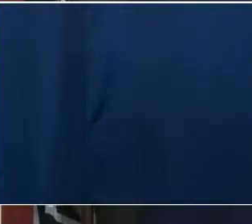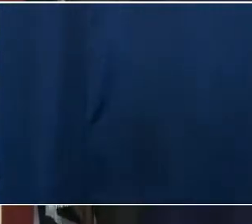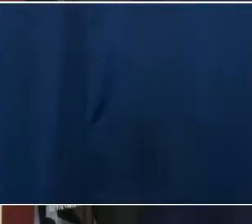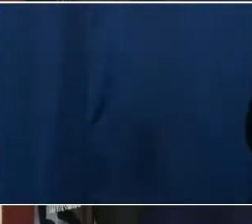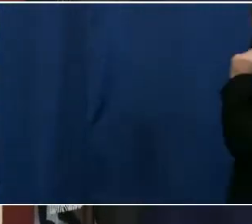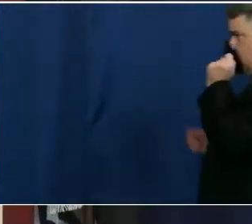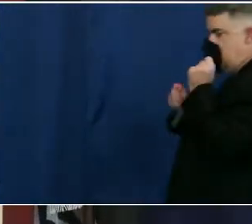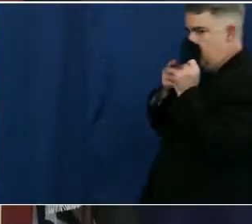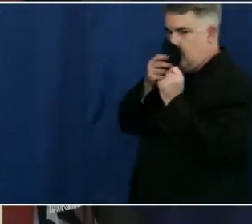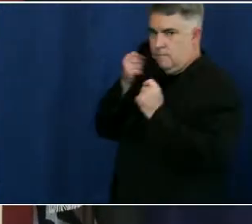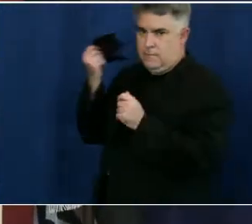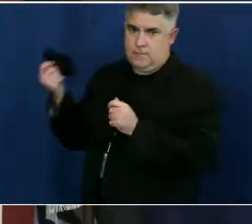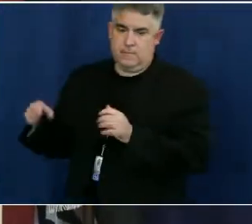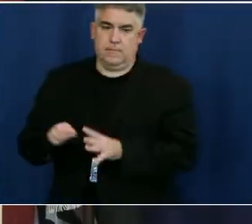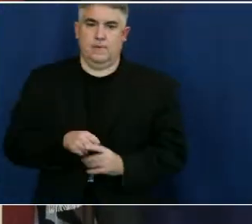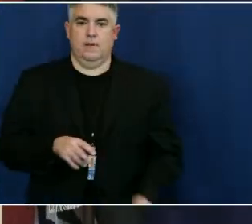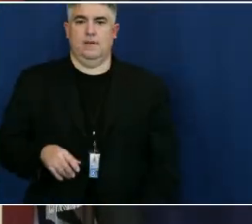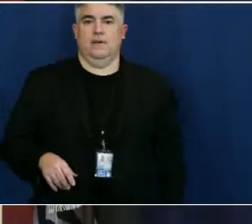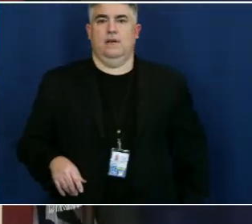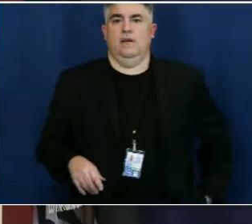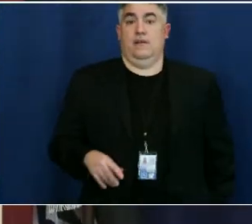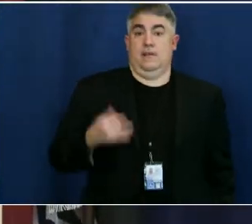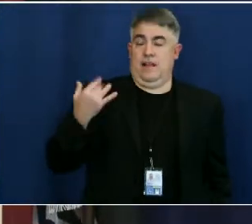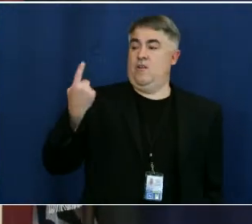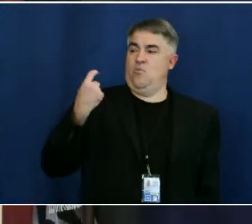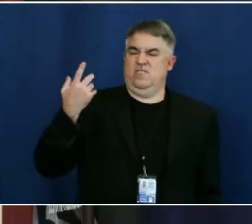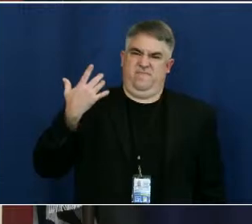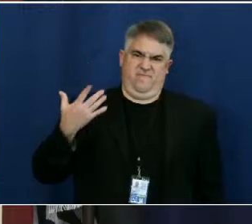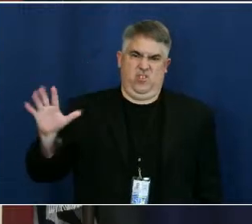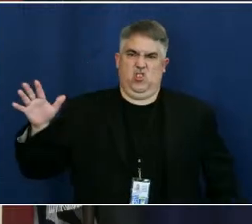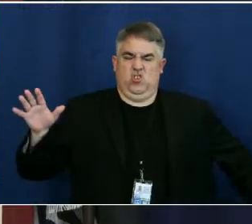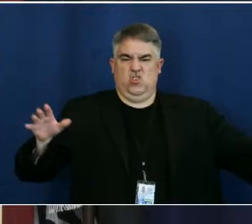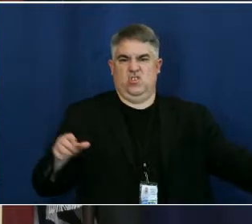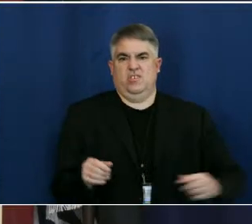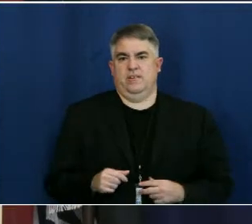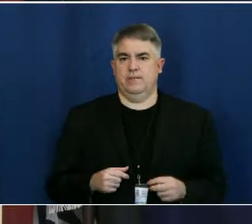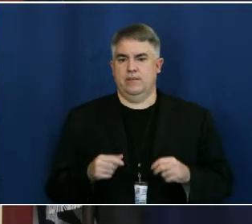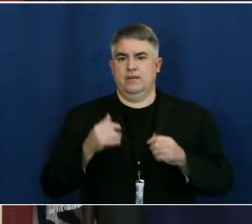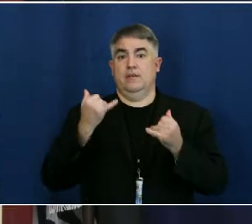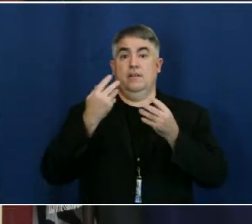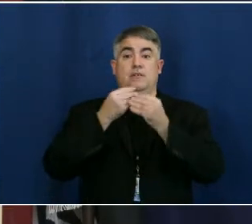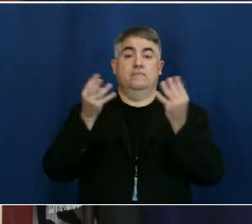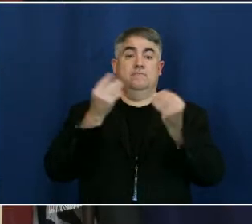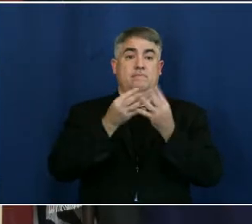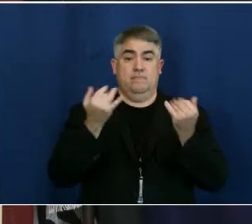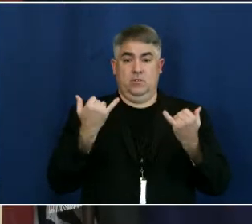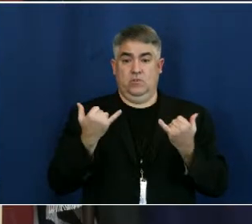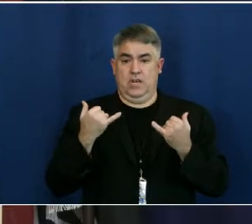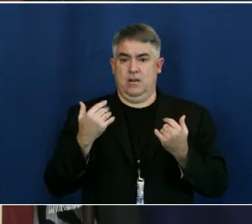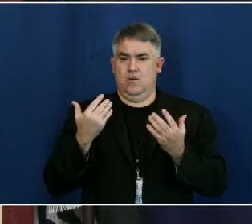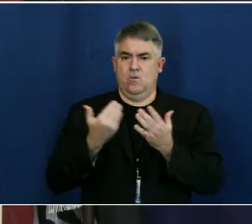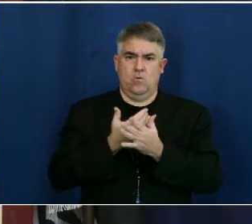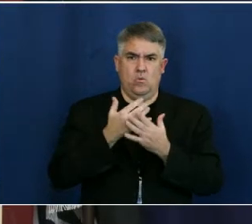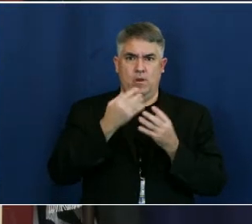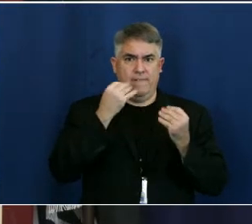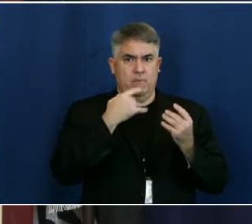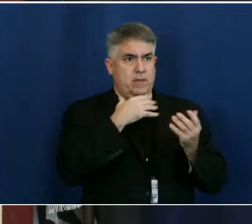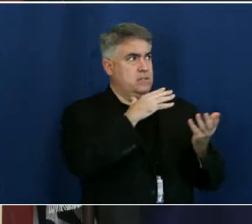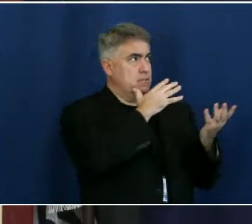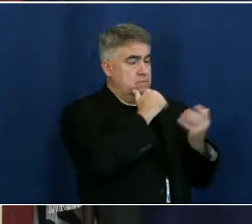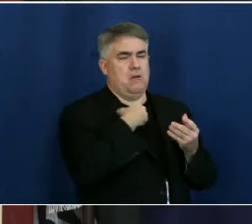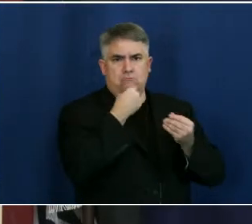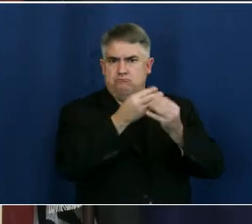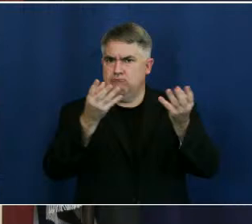That concludes our media briefing for today. We'll keep you updated between now and next week on any new developments along with the regular updates that we publicly share.